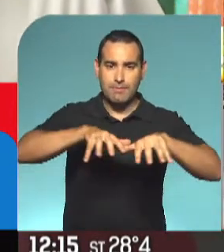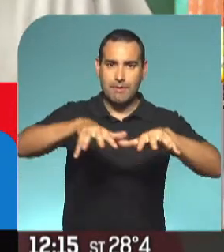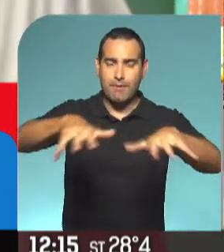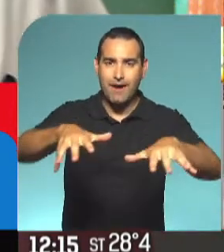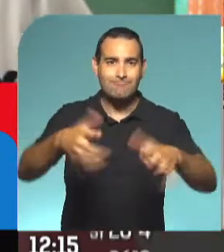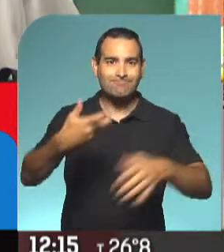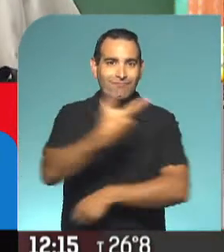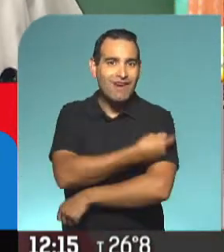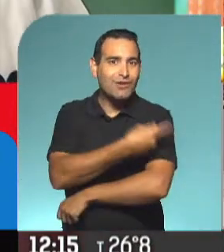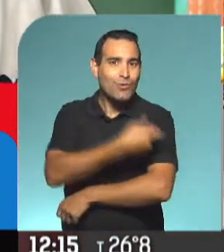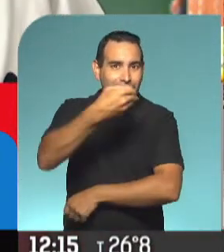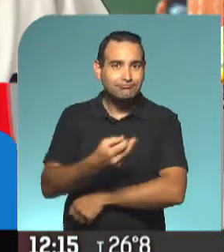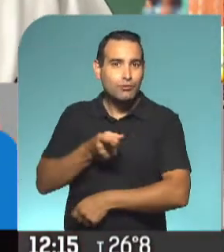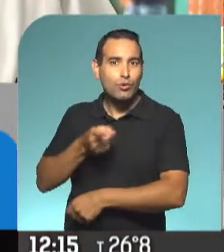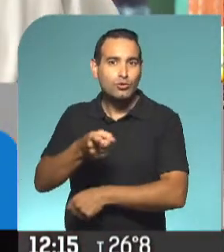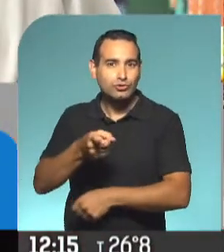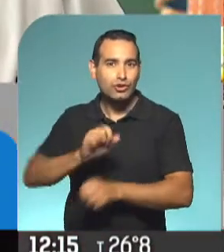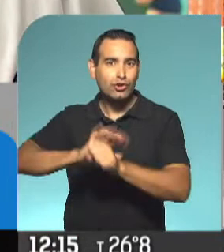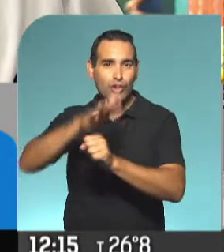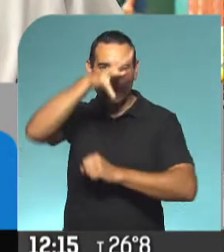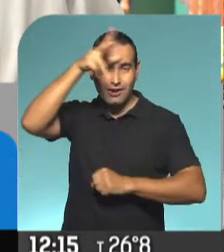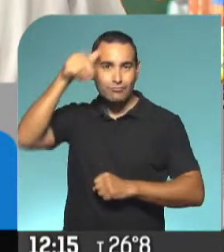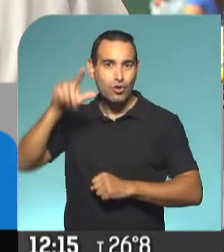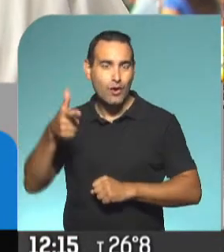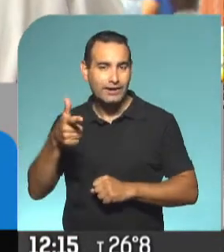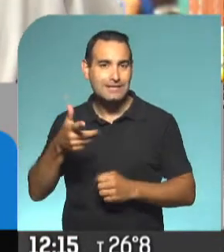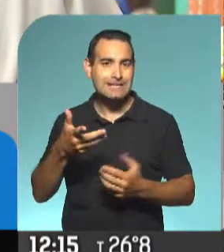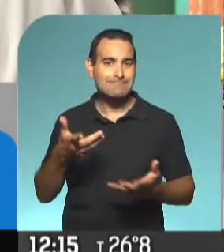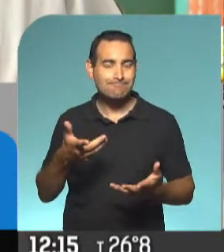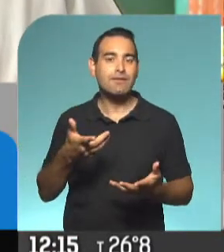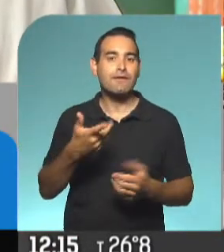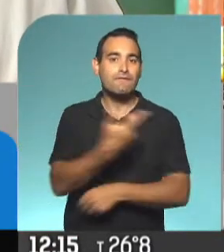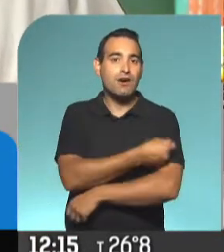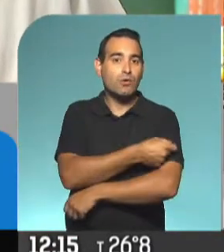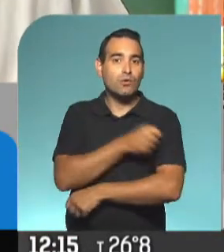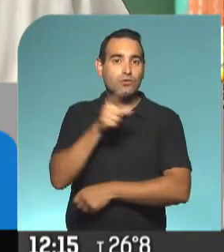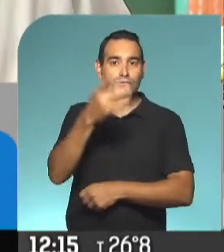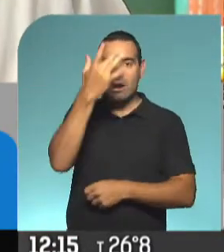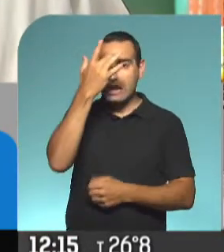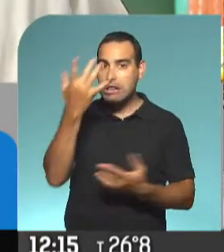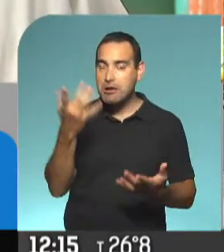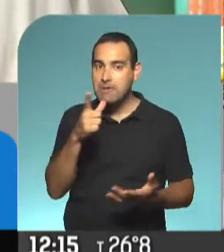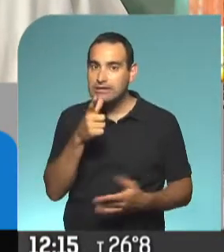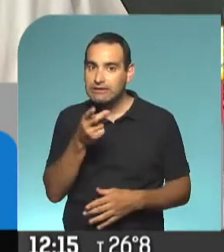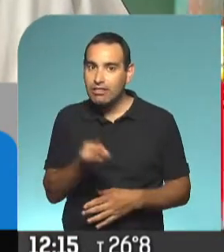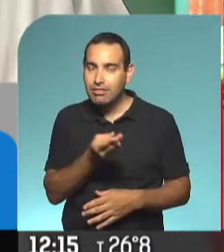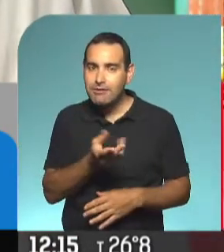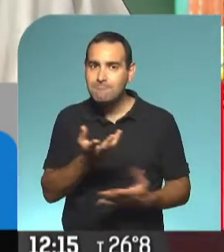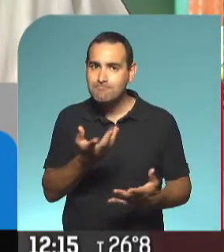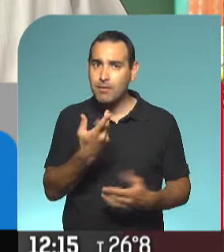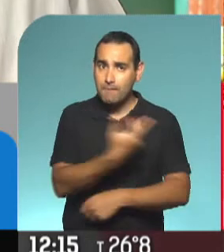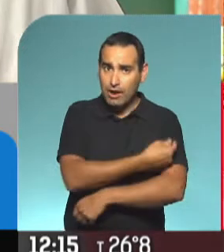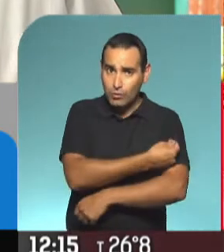una vacuna, aparentemente, que es la vacuna Sinovac. Esto también pone de manifiesto de que no todas las vacunas son iguales, porque